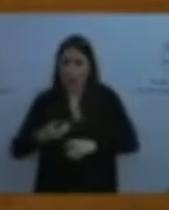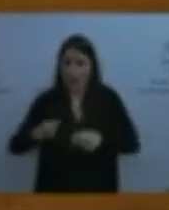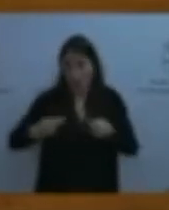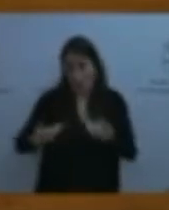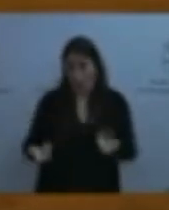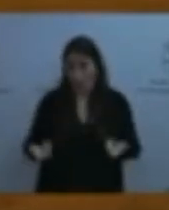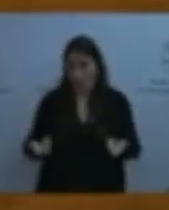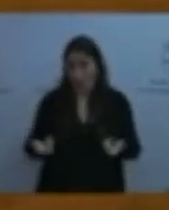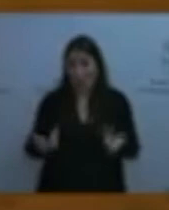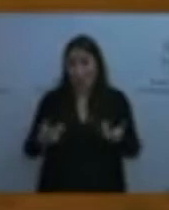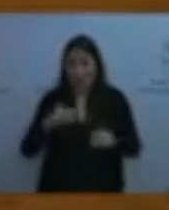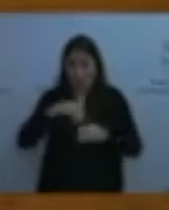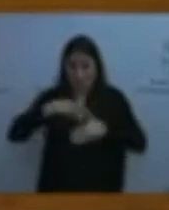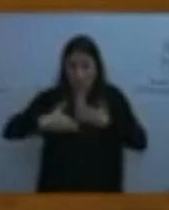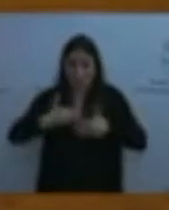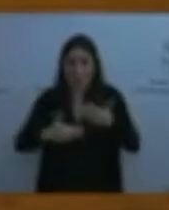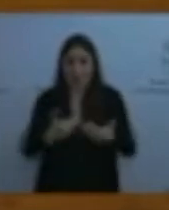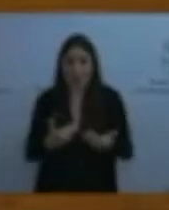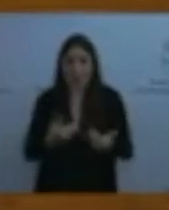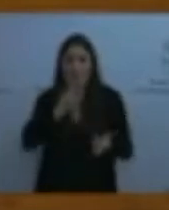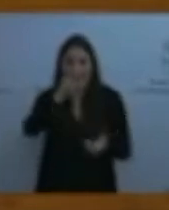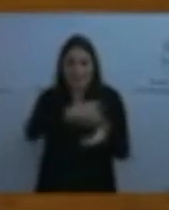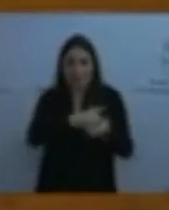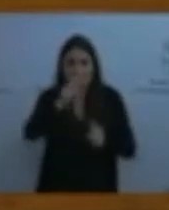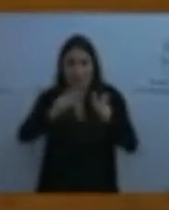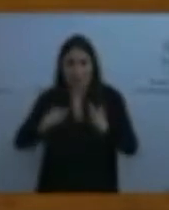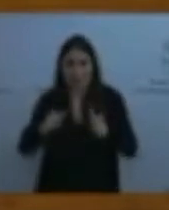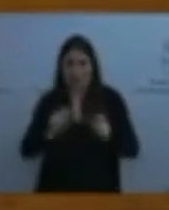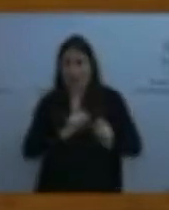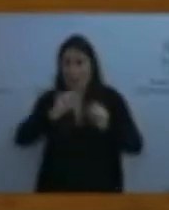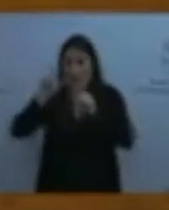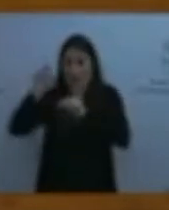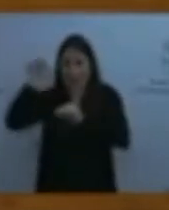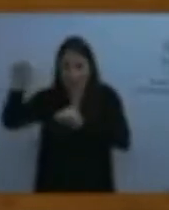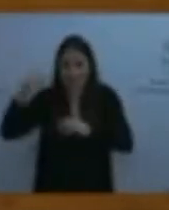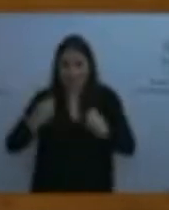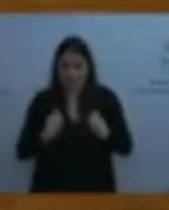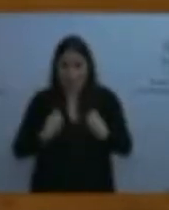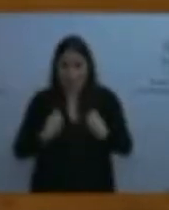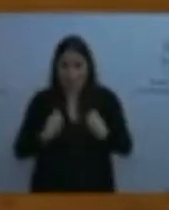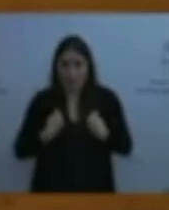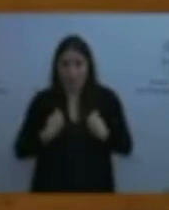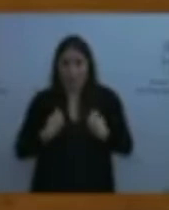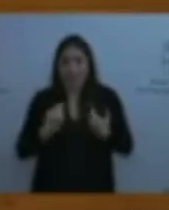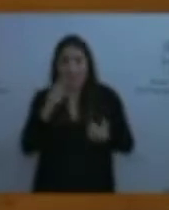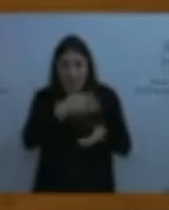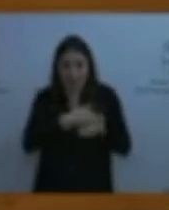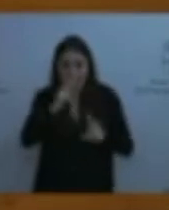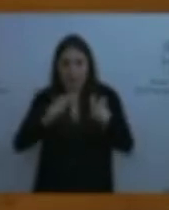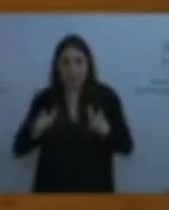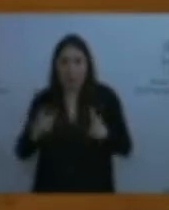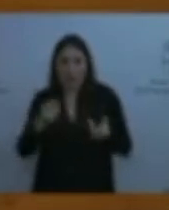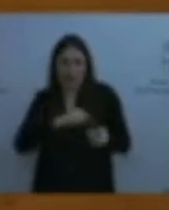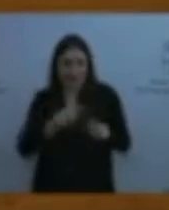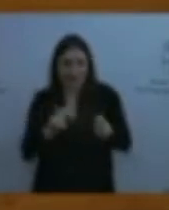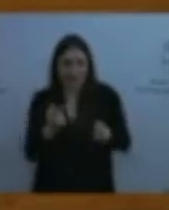¿no? En ese proceso de 3 millones de residentes comunitarios en el Reino Unido, pues sienten que se carece de